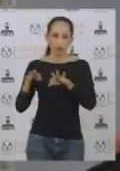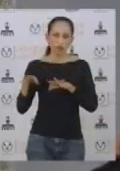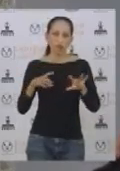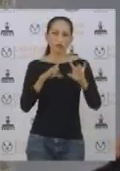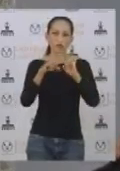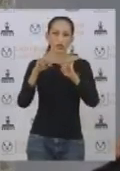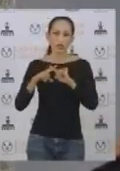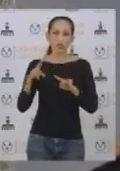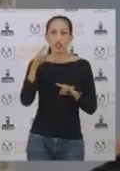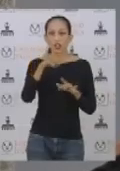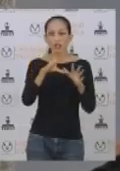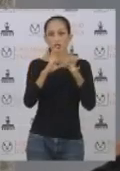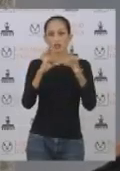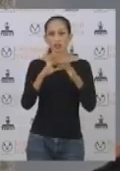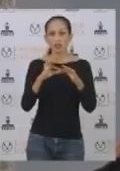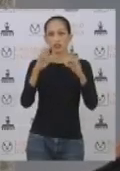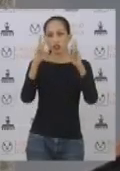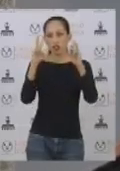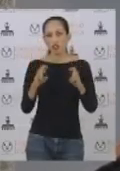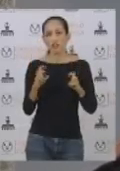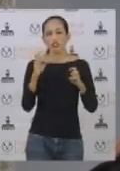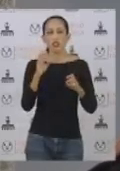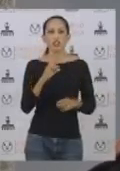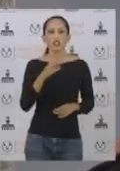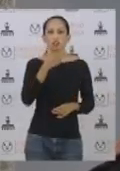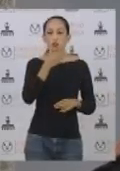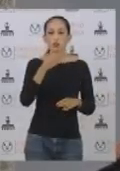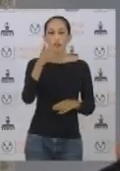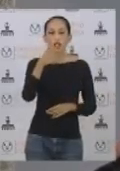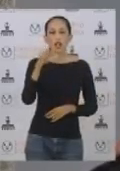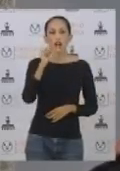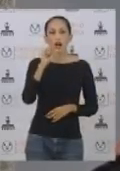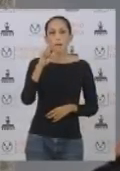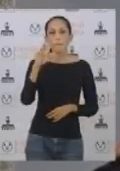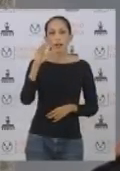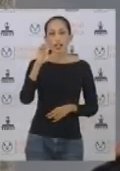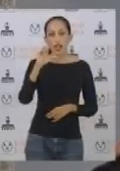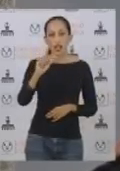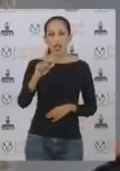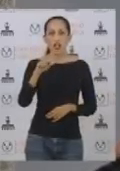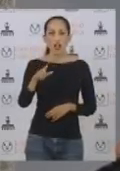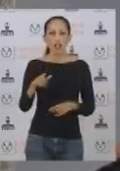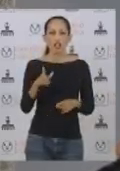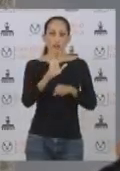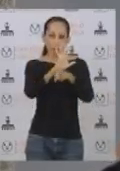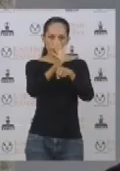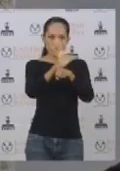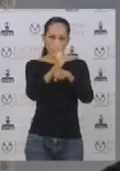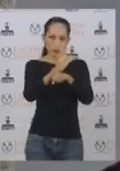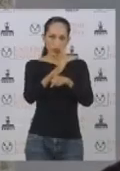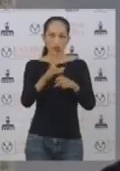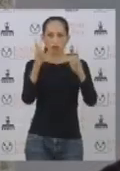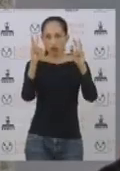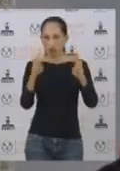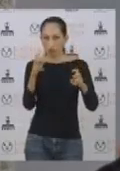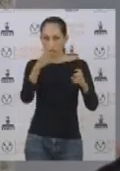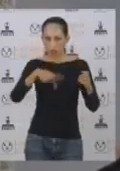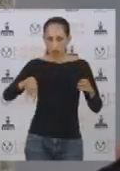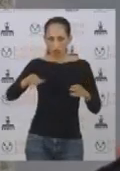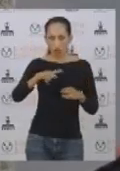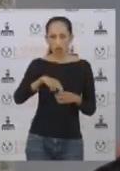va a hablar de la obra de Gabriel García Márquez y se va a pasar la película En este pueblo no hay ladrones.